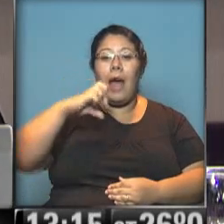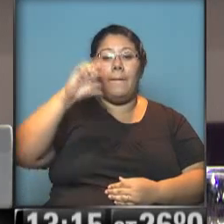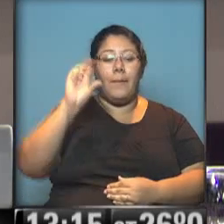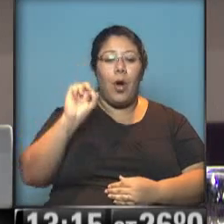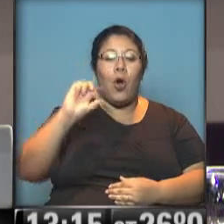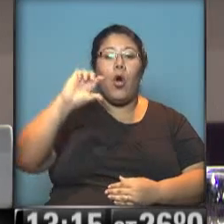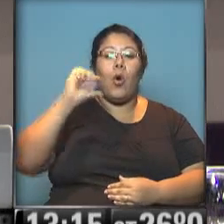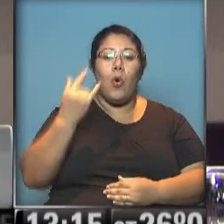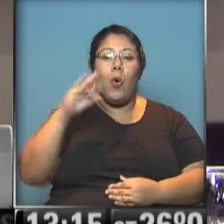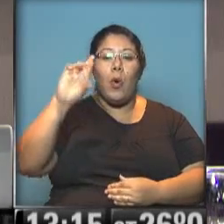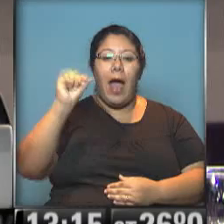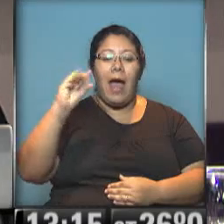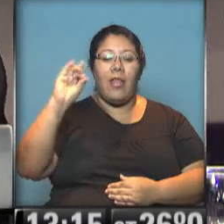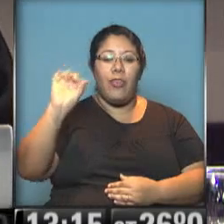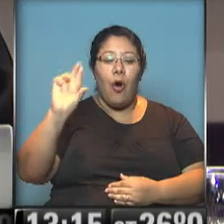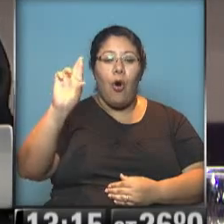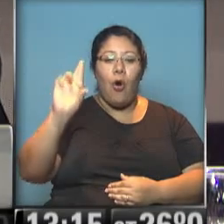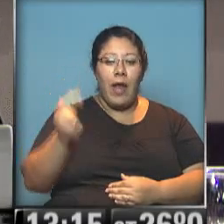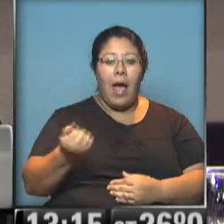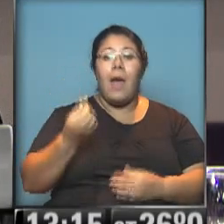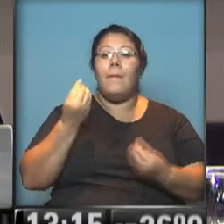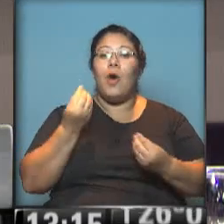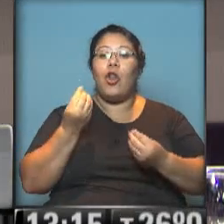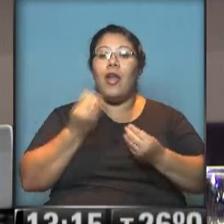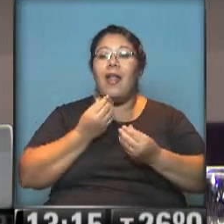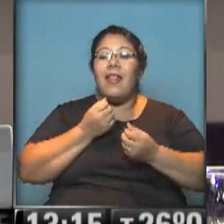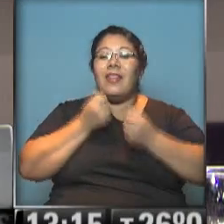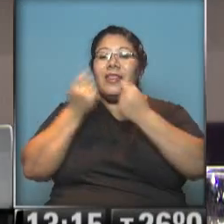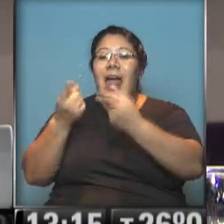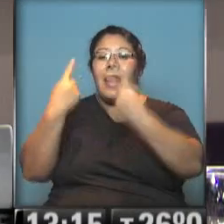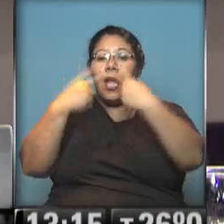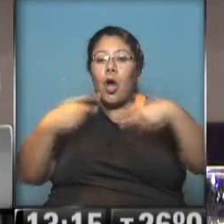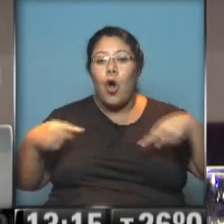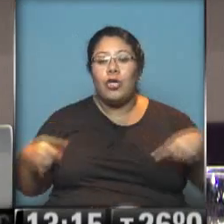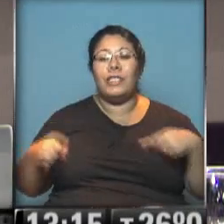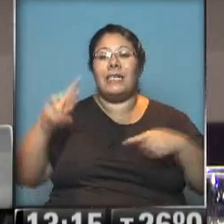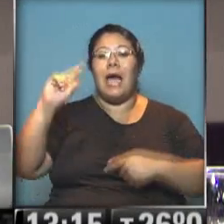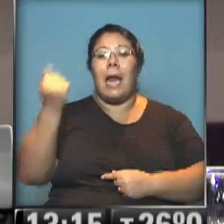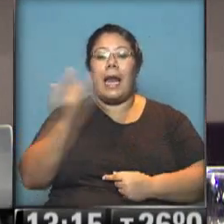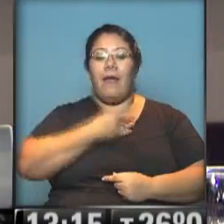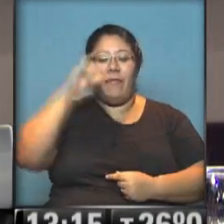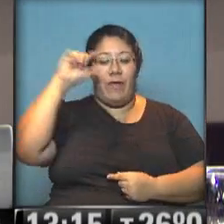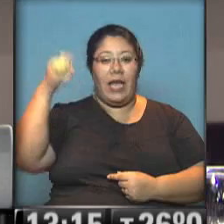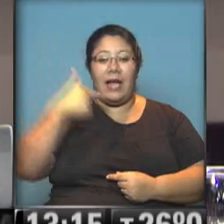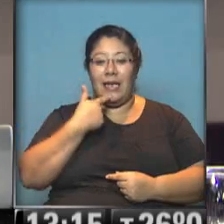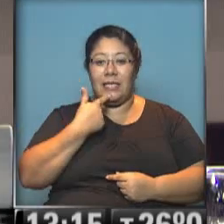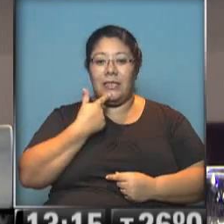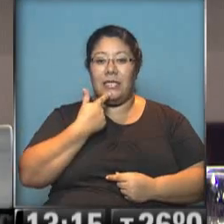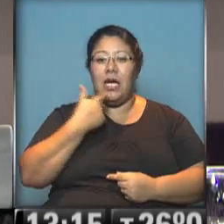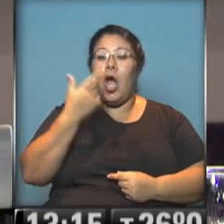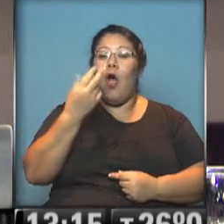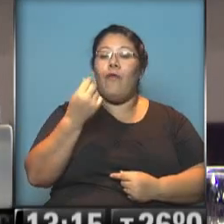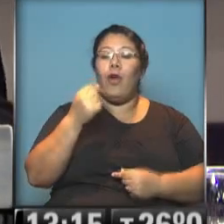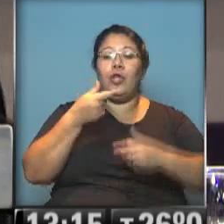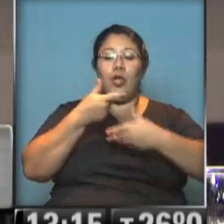por acercar material a rafecas diciendo que había sido especulado que había usado fondos públicos para defender a la presidenta del canciller